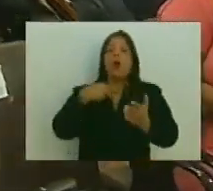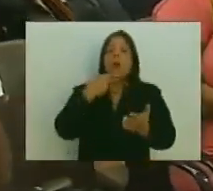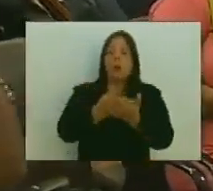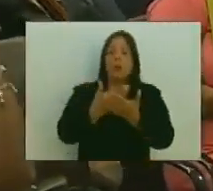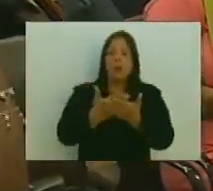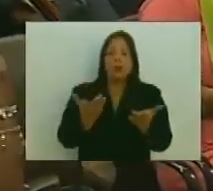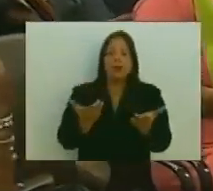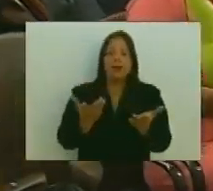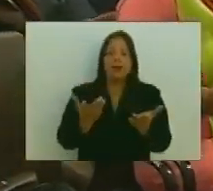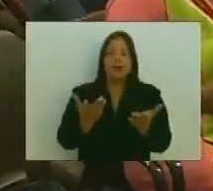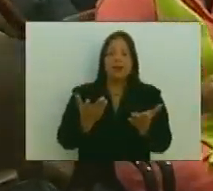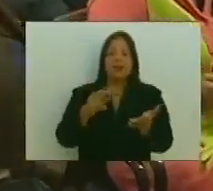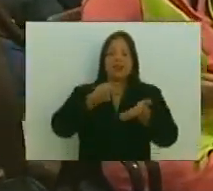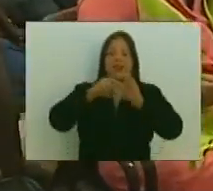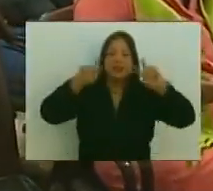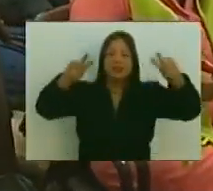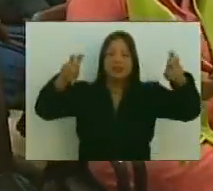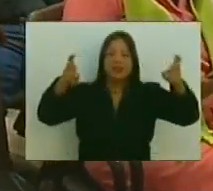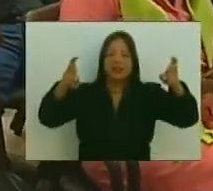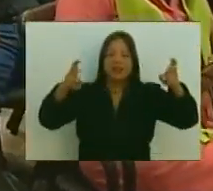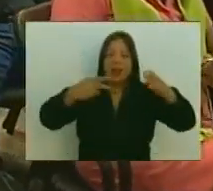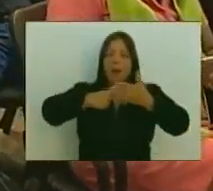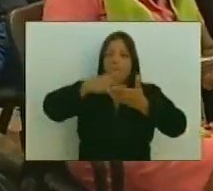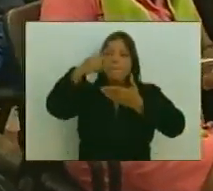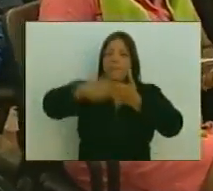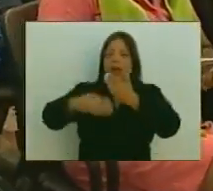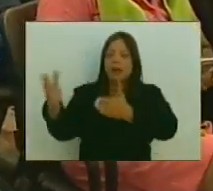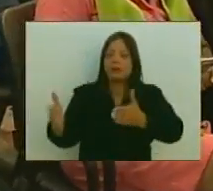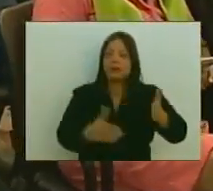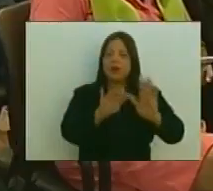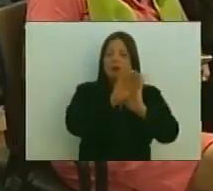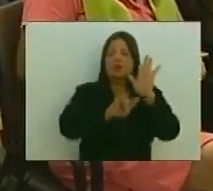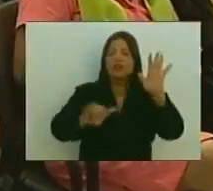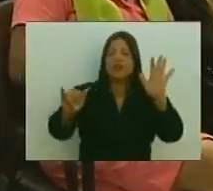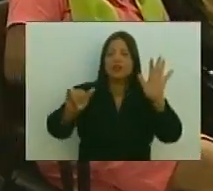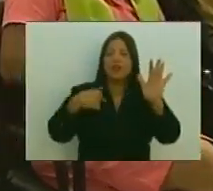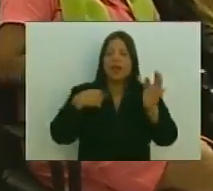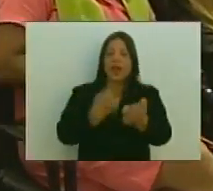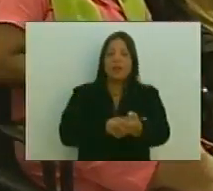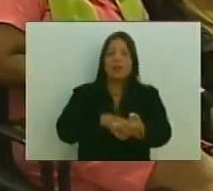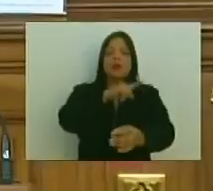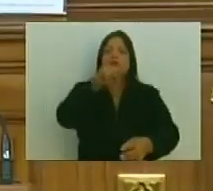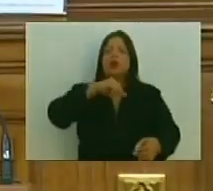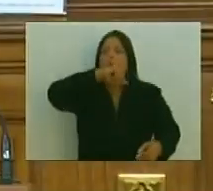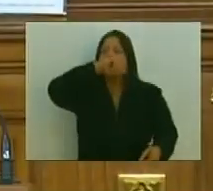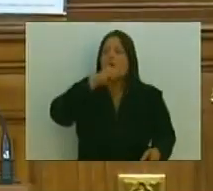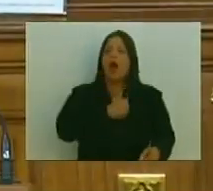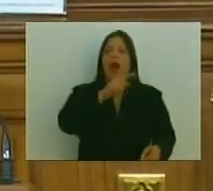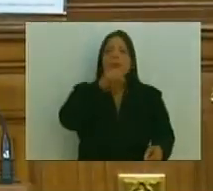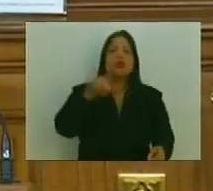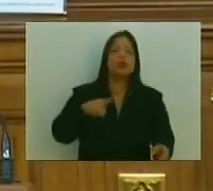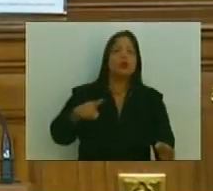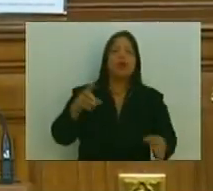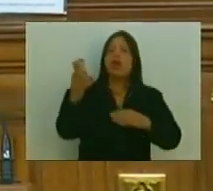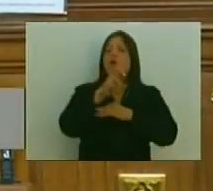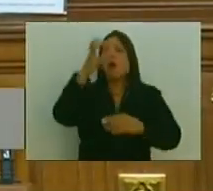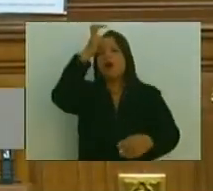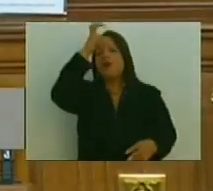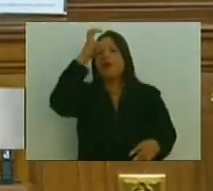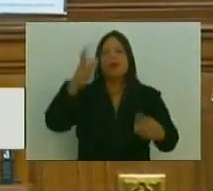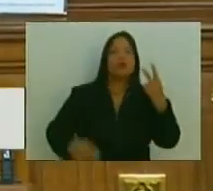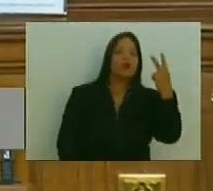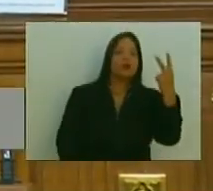una propuesta política que basa en un plan constituyente a mis hermanos de Zulia. Amo al Zulia como amo a Falcón, porque son mis dos